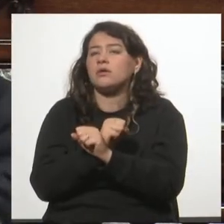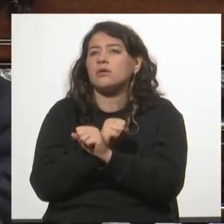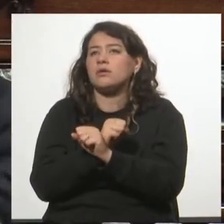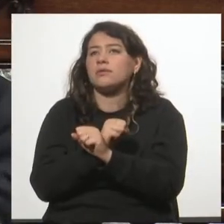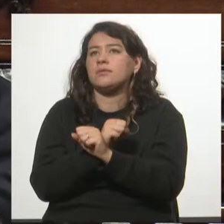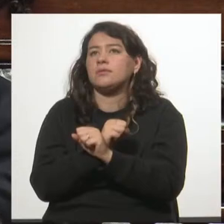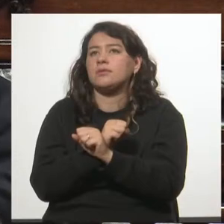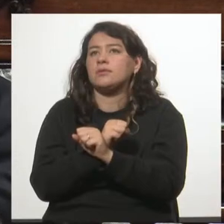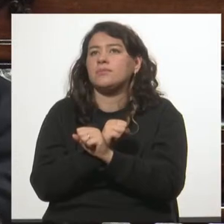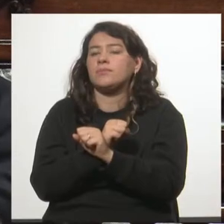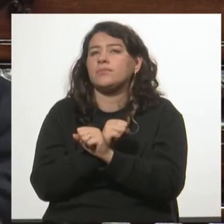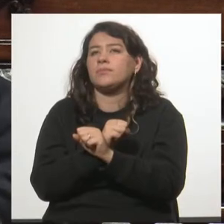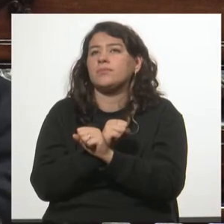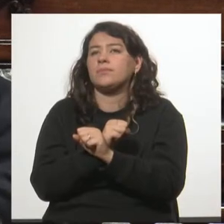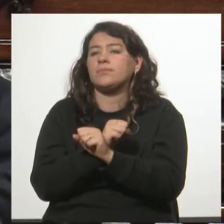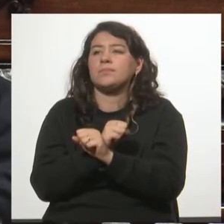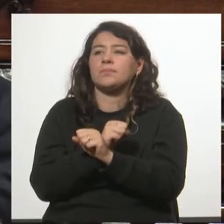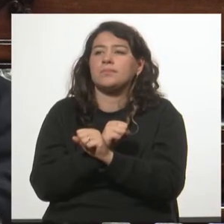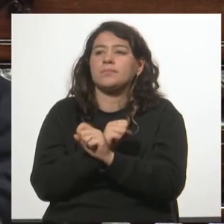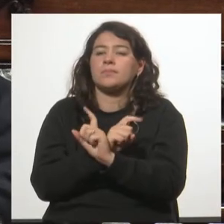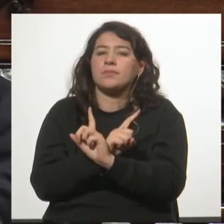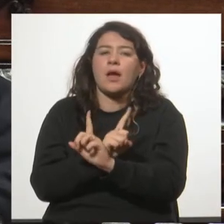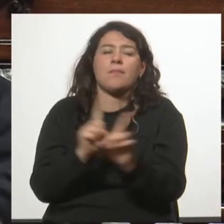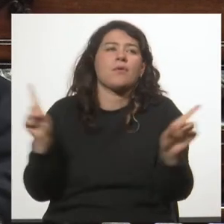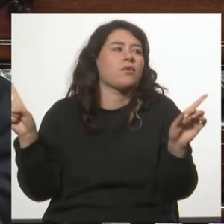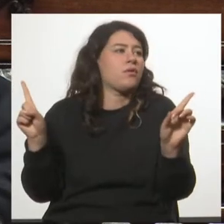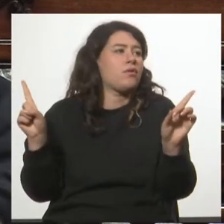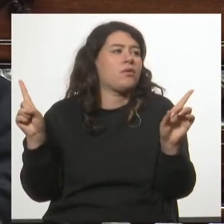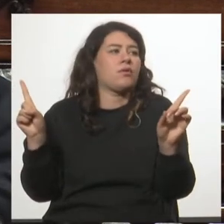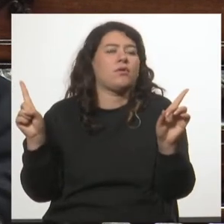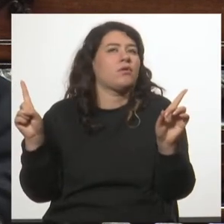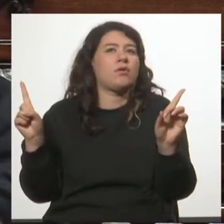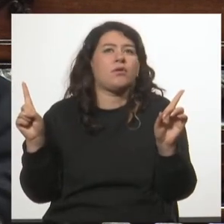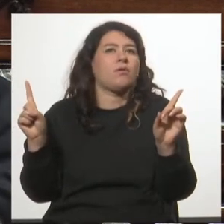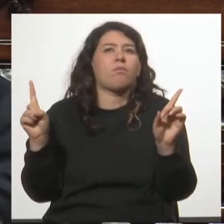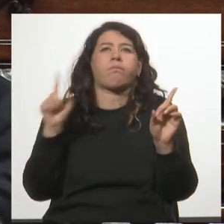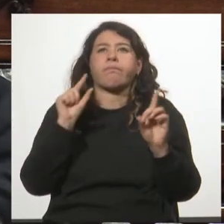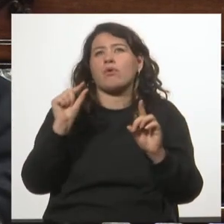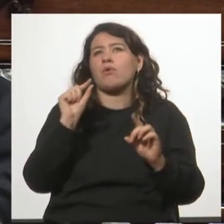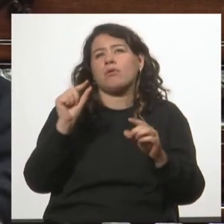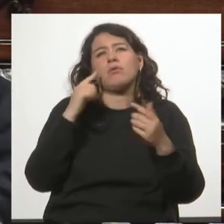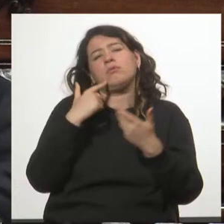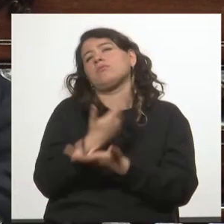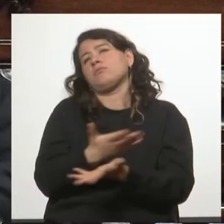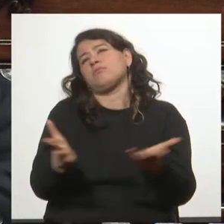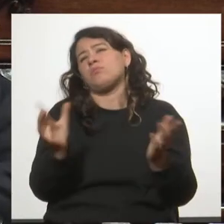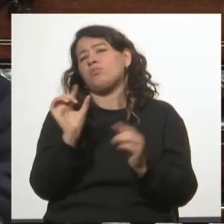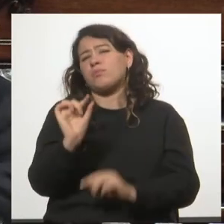y dejándolas por lo menos muy muy muy muy poco transparentes